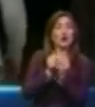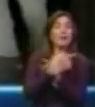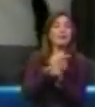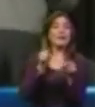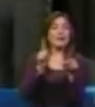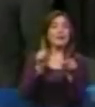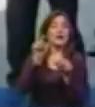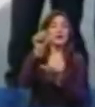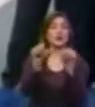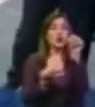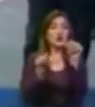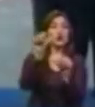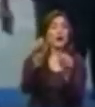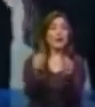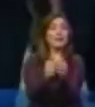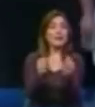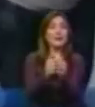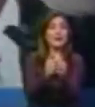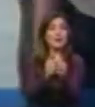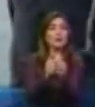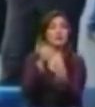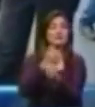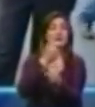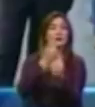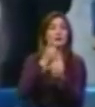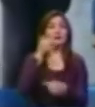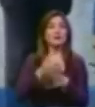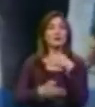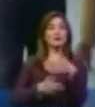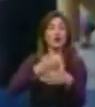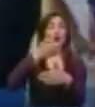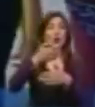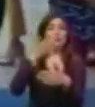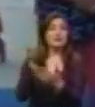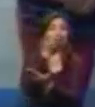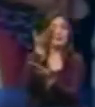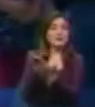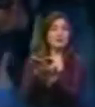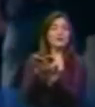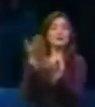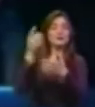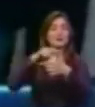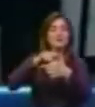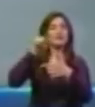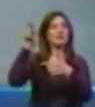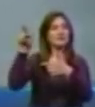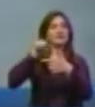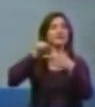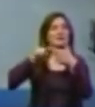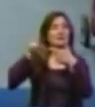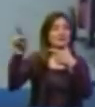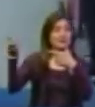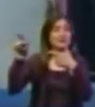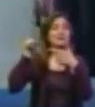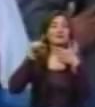varios de sus asesores y el equipo que estará durante este proceso llegaron hasta acá eduardo mendoza julio césar trujillo luis